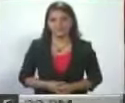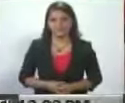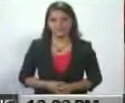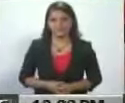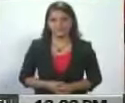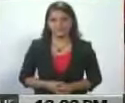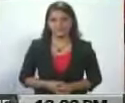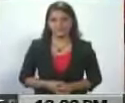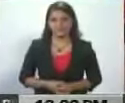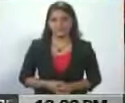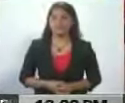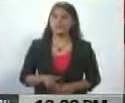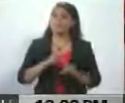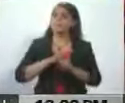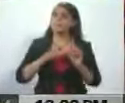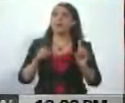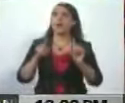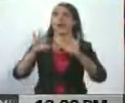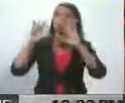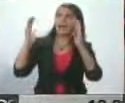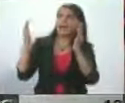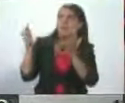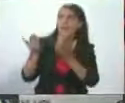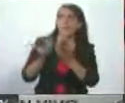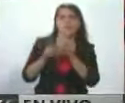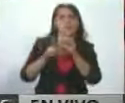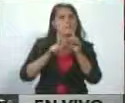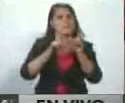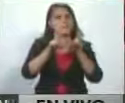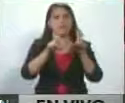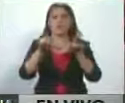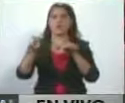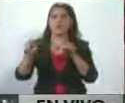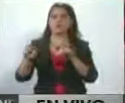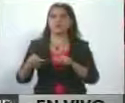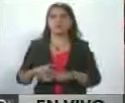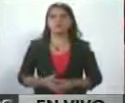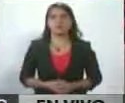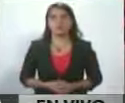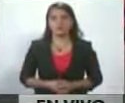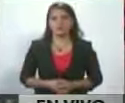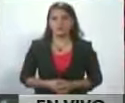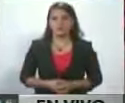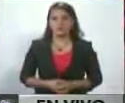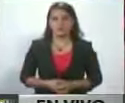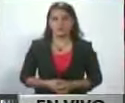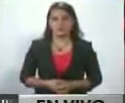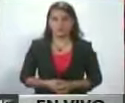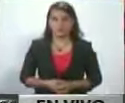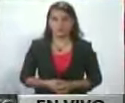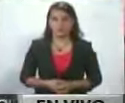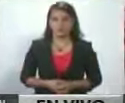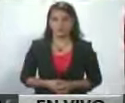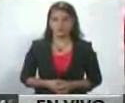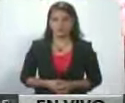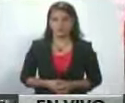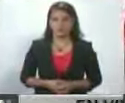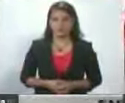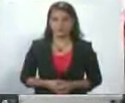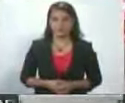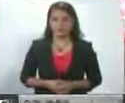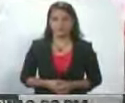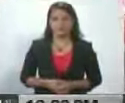Y ya se preguntan en el mundo, ¿sabe? Muchos que nos habían creído la